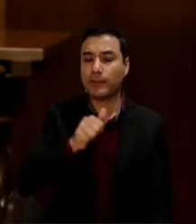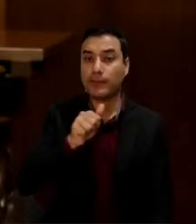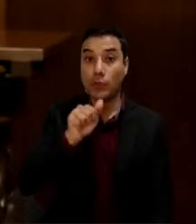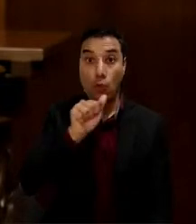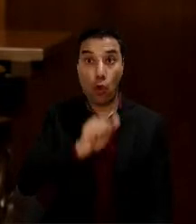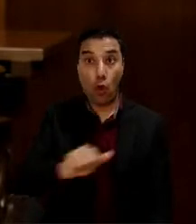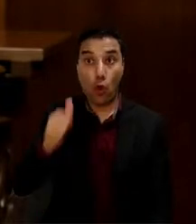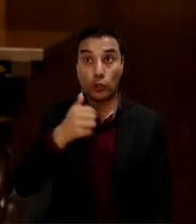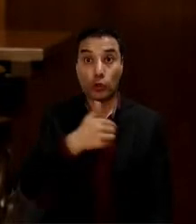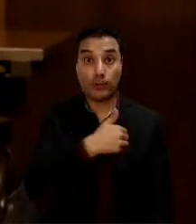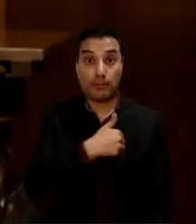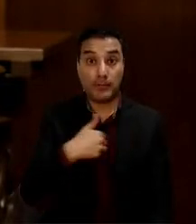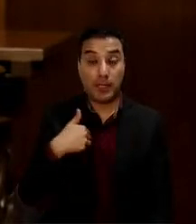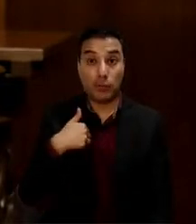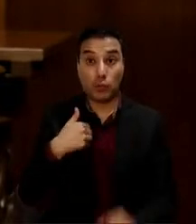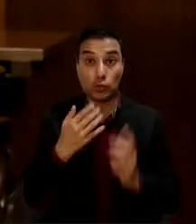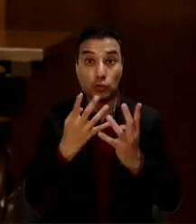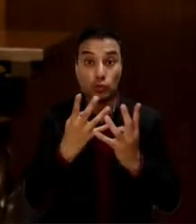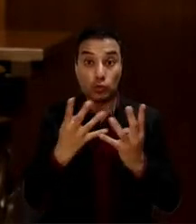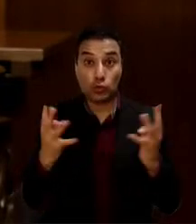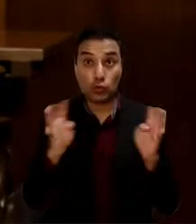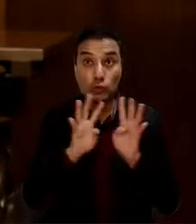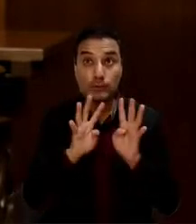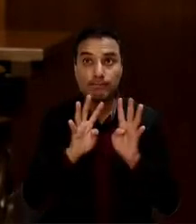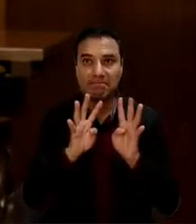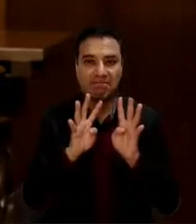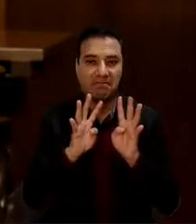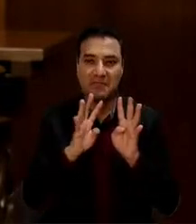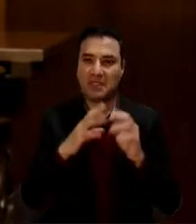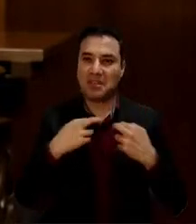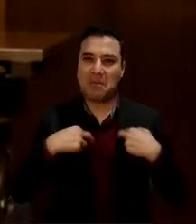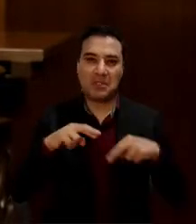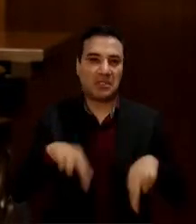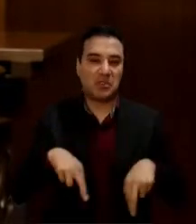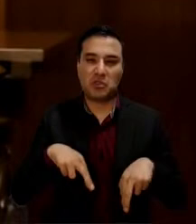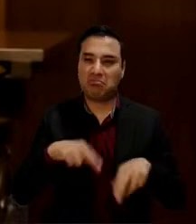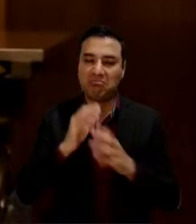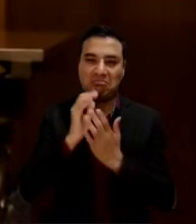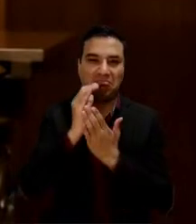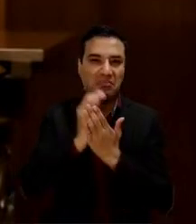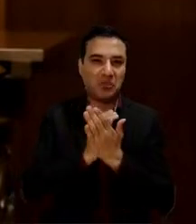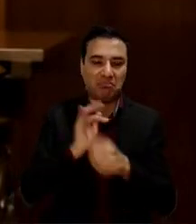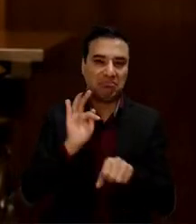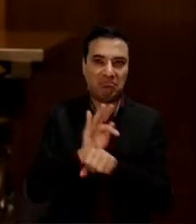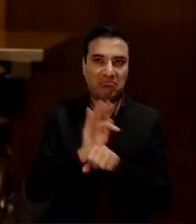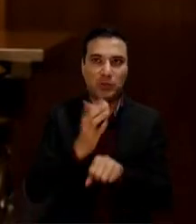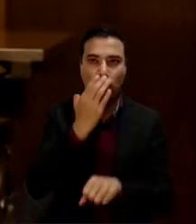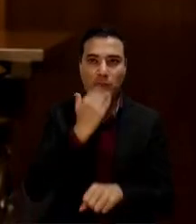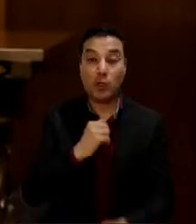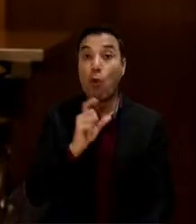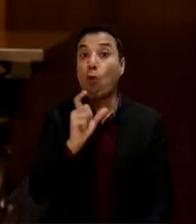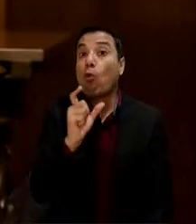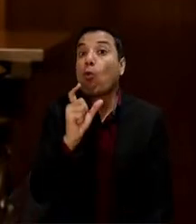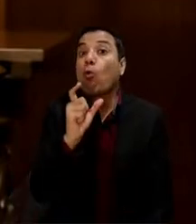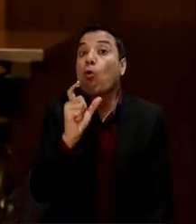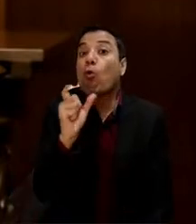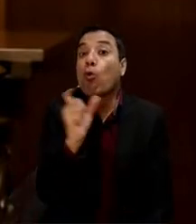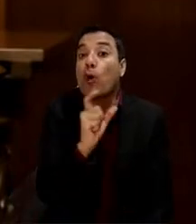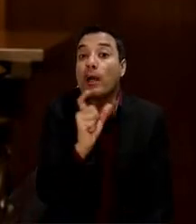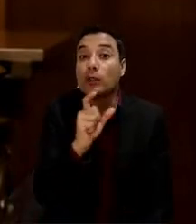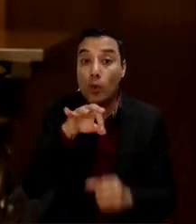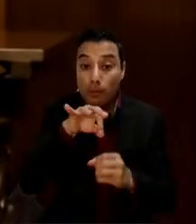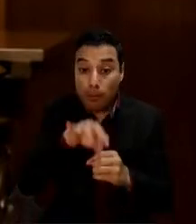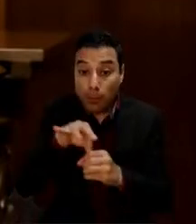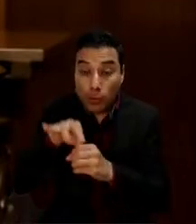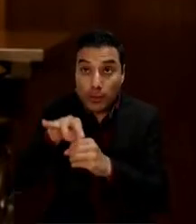de representación proporcional, lo cual se traduce en que el momento de las votaciones exista muy